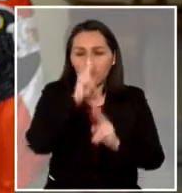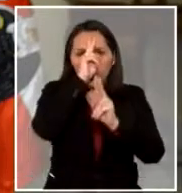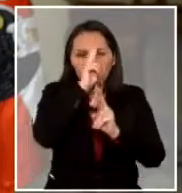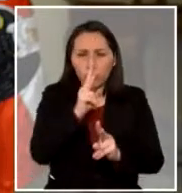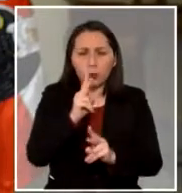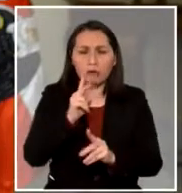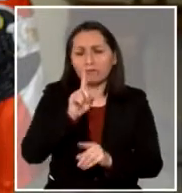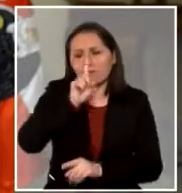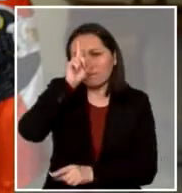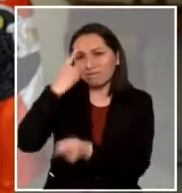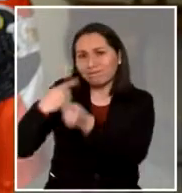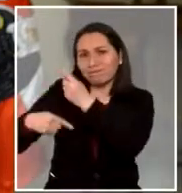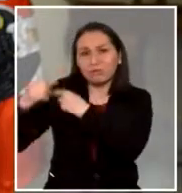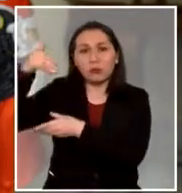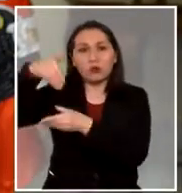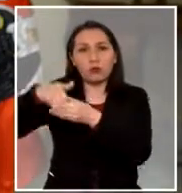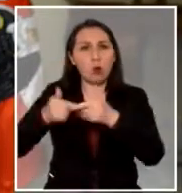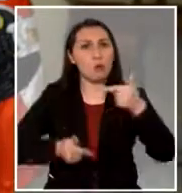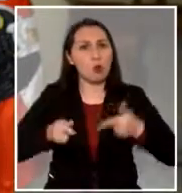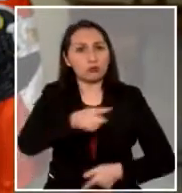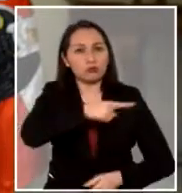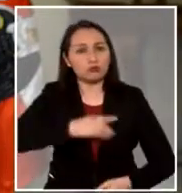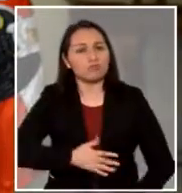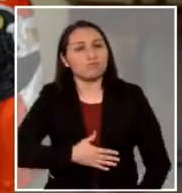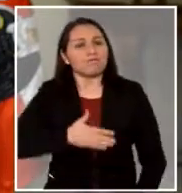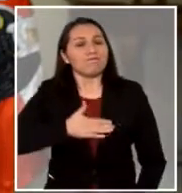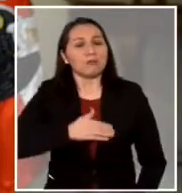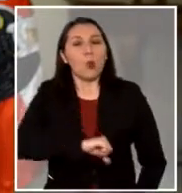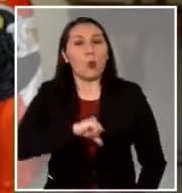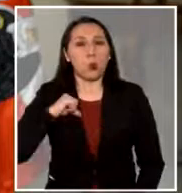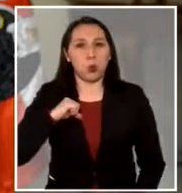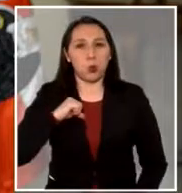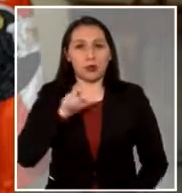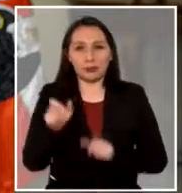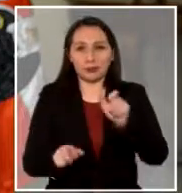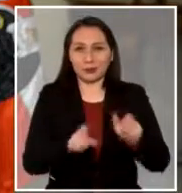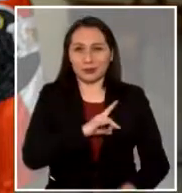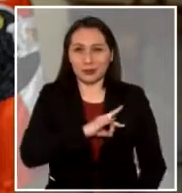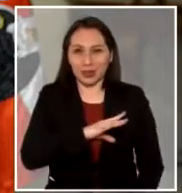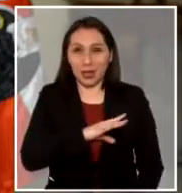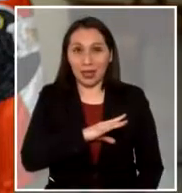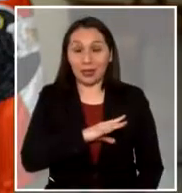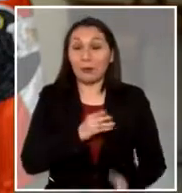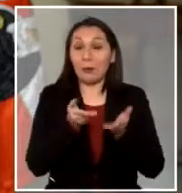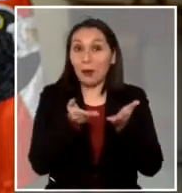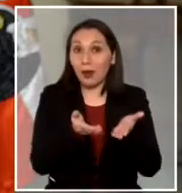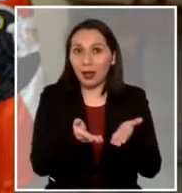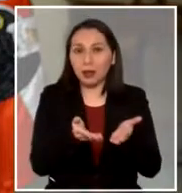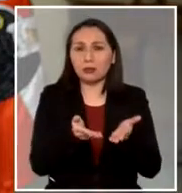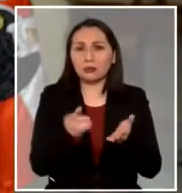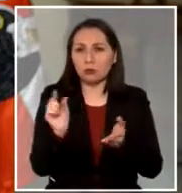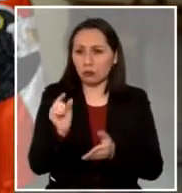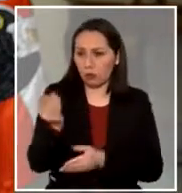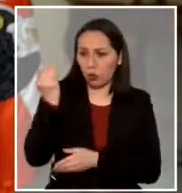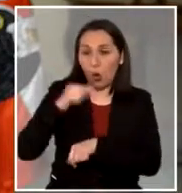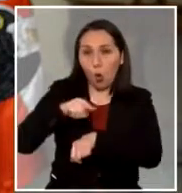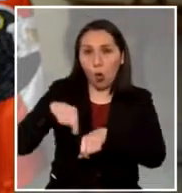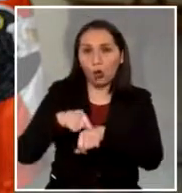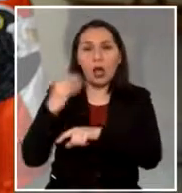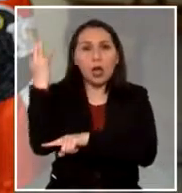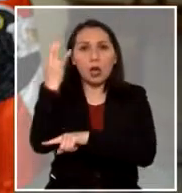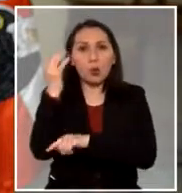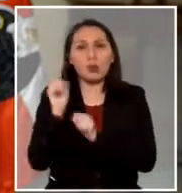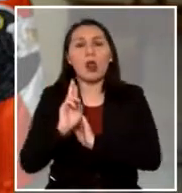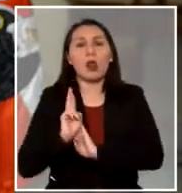una tradición electoral y política que nos enorgullece como un chileno para ello es que hace sólo unas horas me reuní con